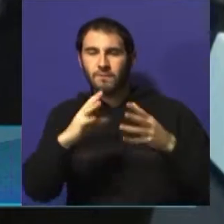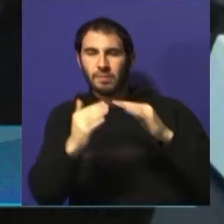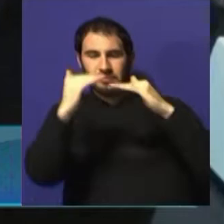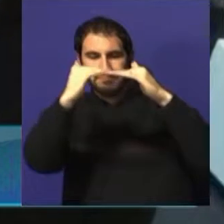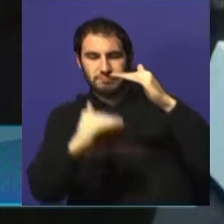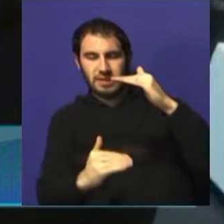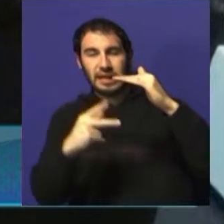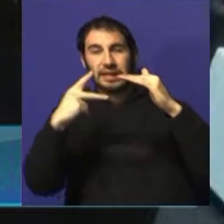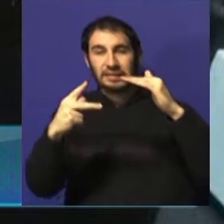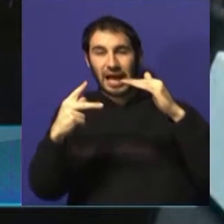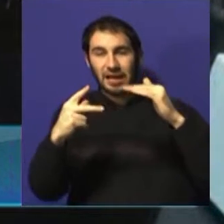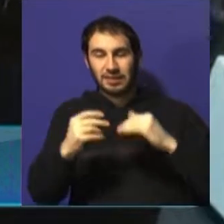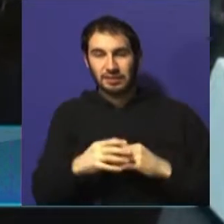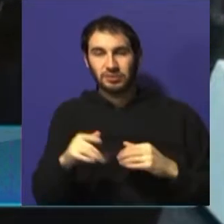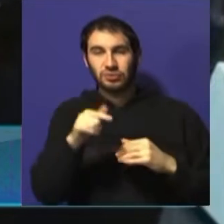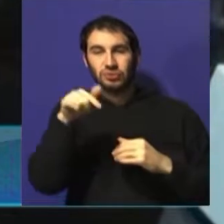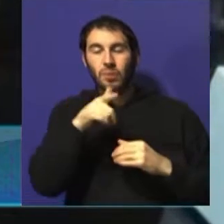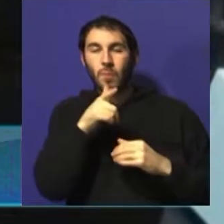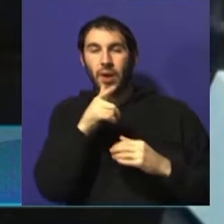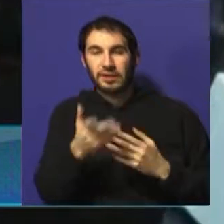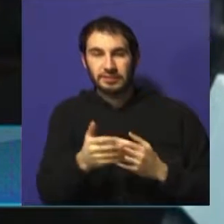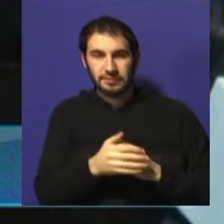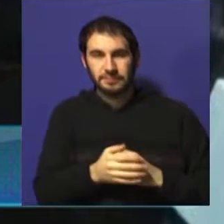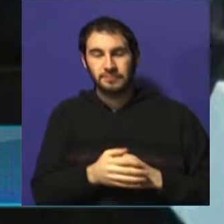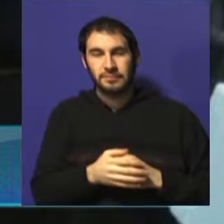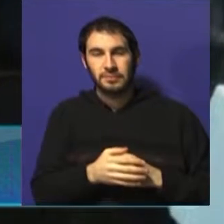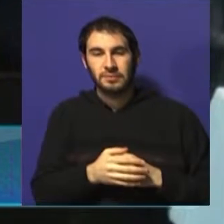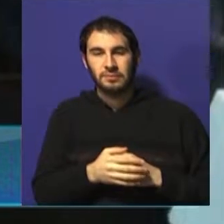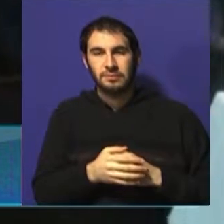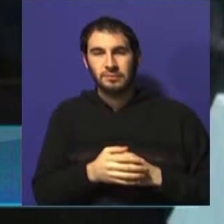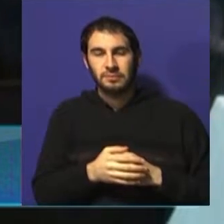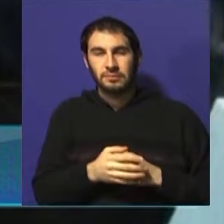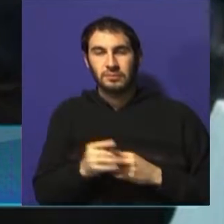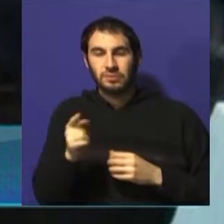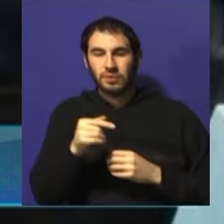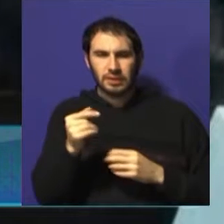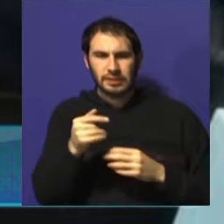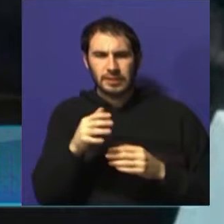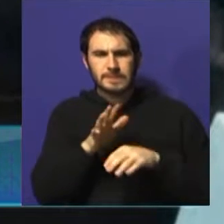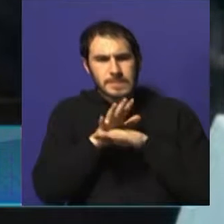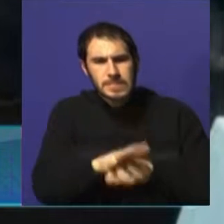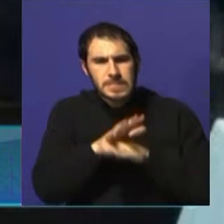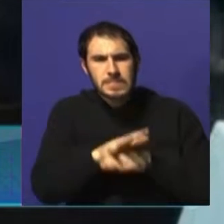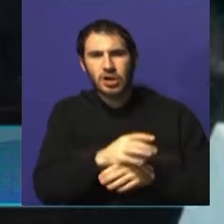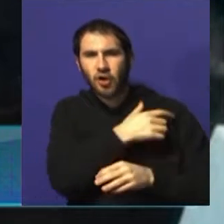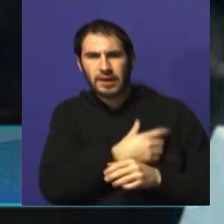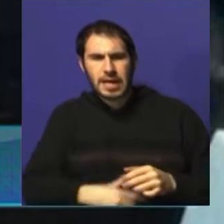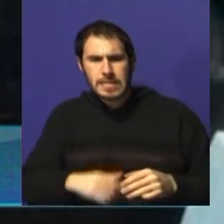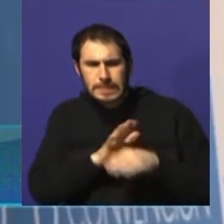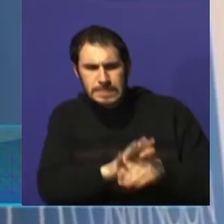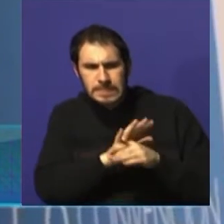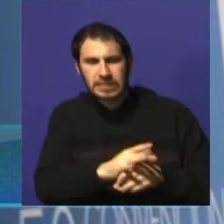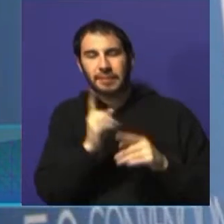poder kirchnerista que se mostraba y se ejercía con mucha presión sobre los gobernadores y